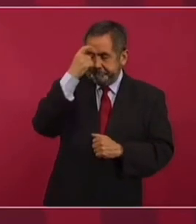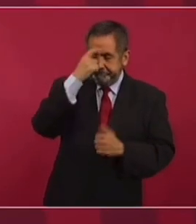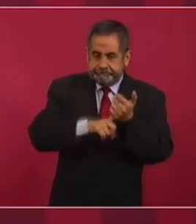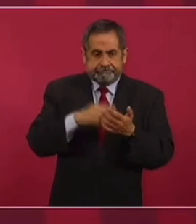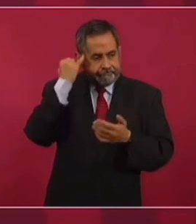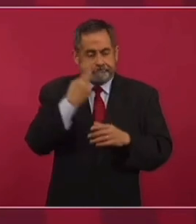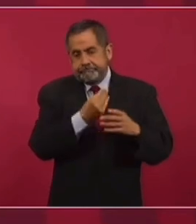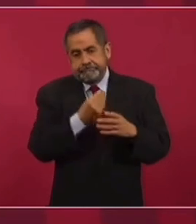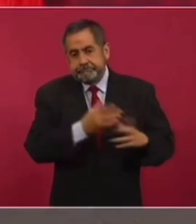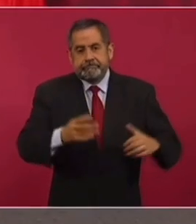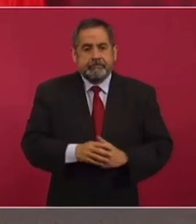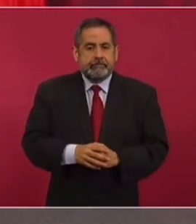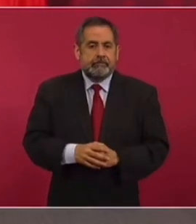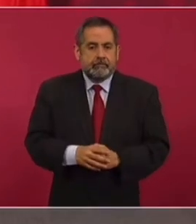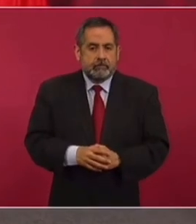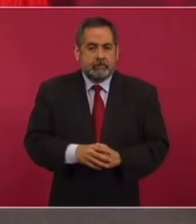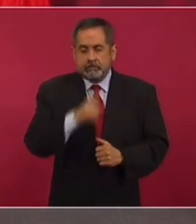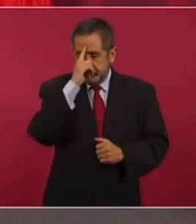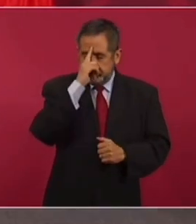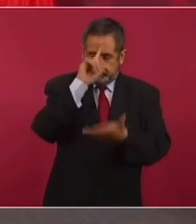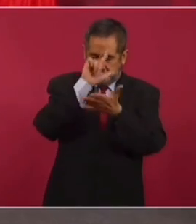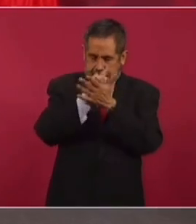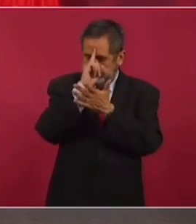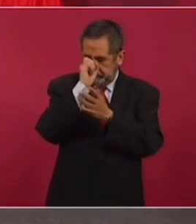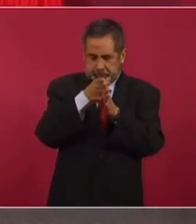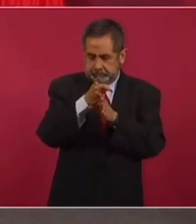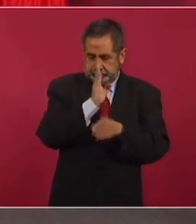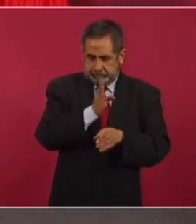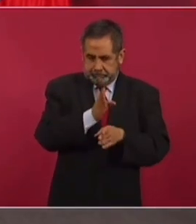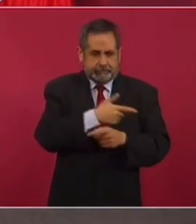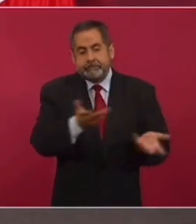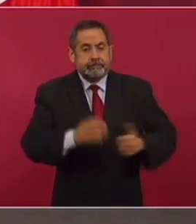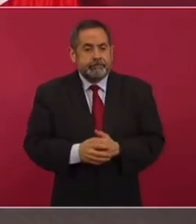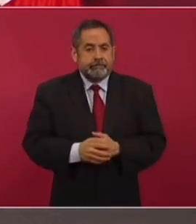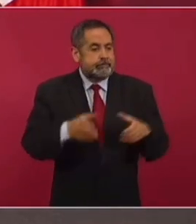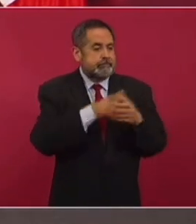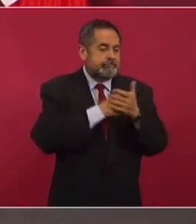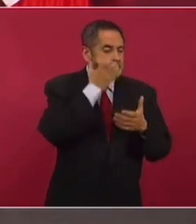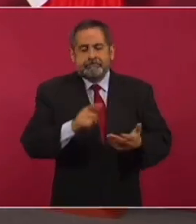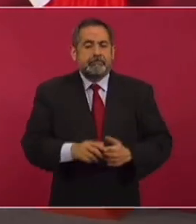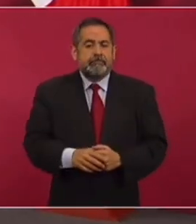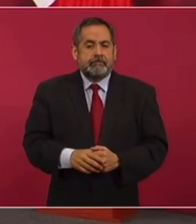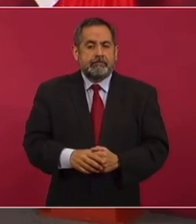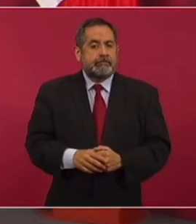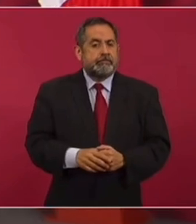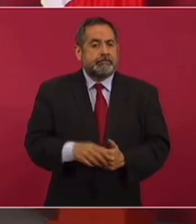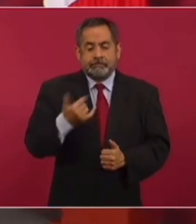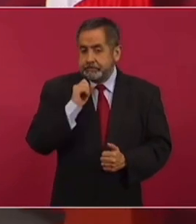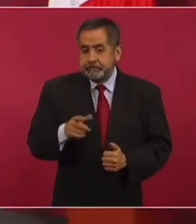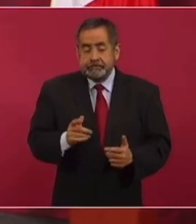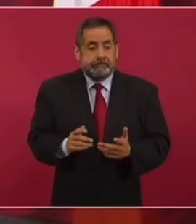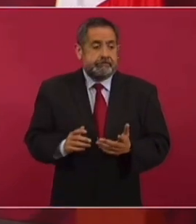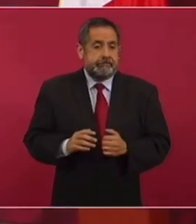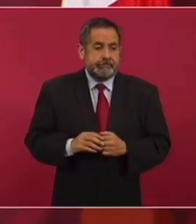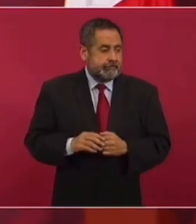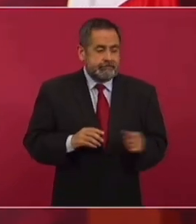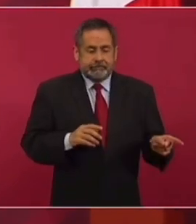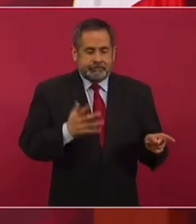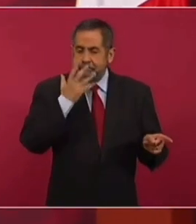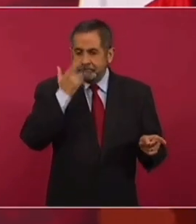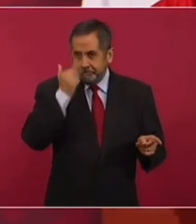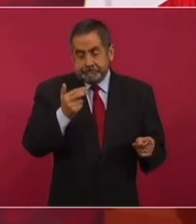ideológico. Es el dogma. Es el pensamiento conservador. Y aunque parezca